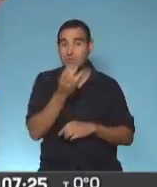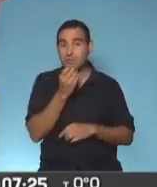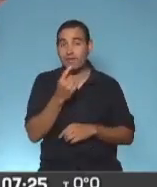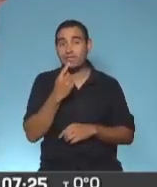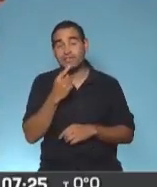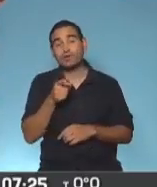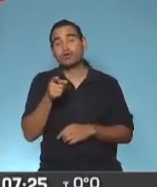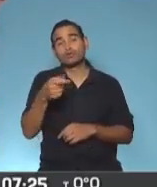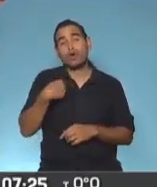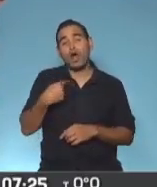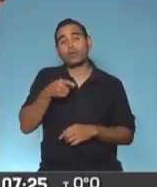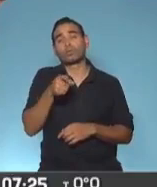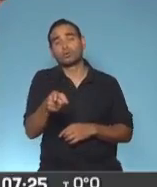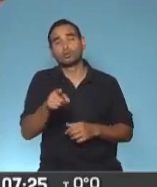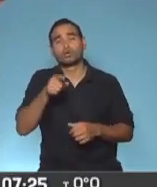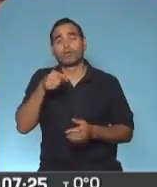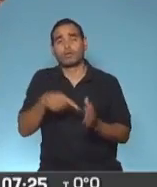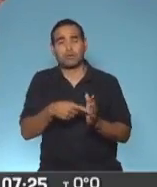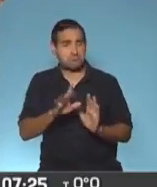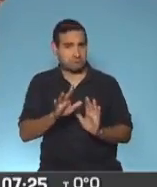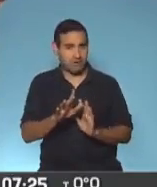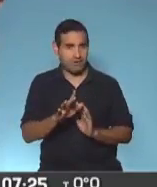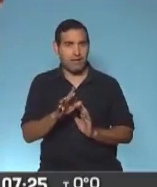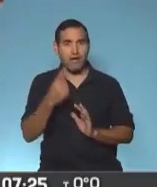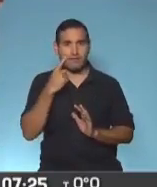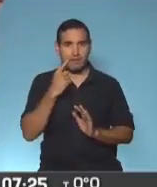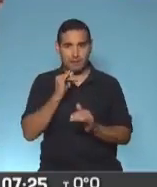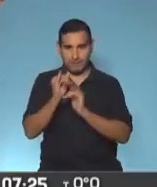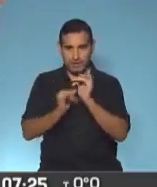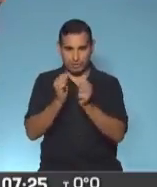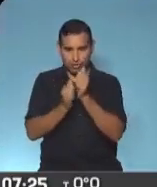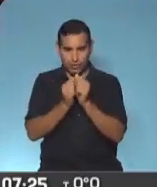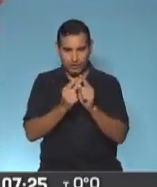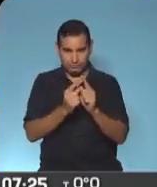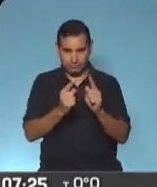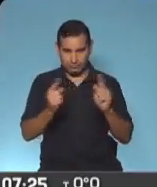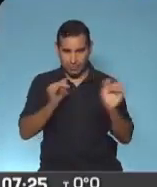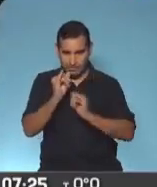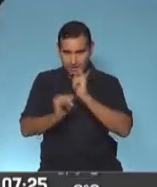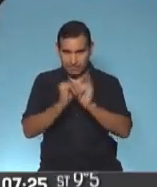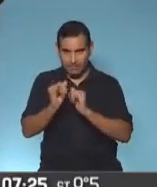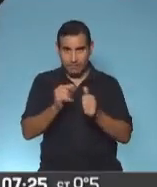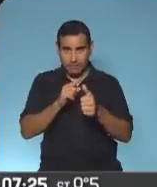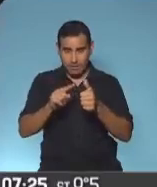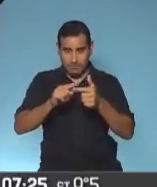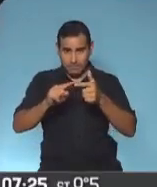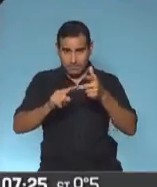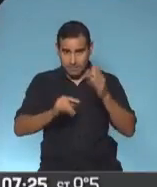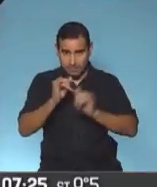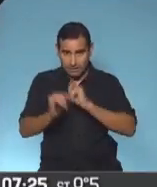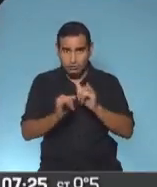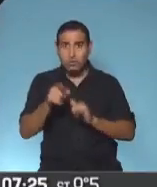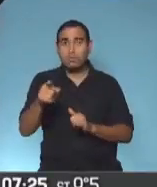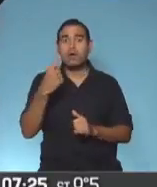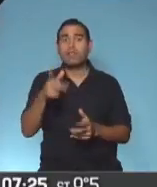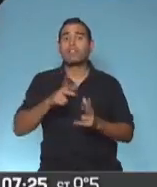dicen, señor, yo lo acuso de tal delito. Te describen un hecho, te dicen el hecho que se le imputa es este y este, ¿qué es lo que